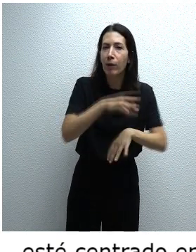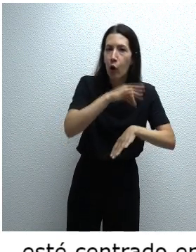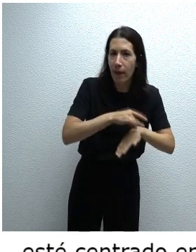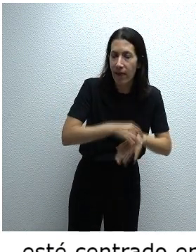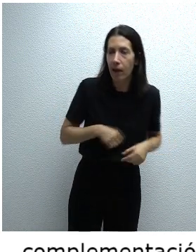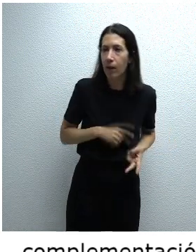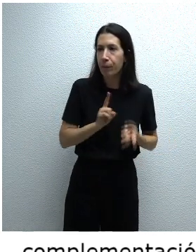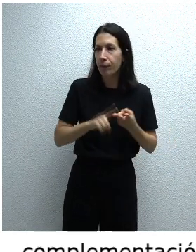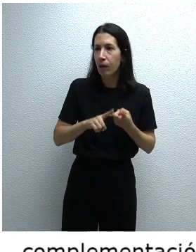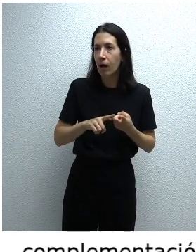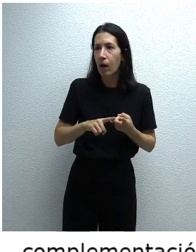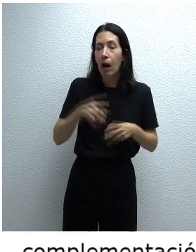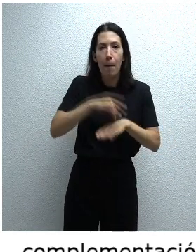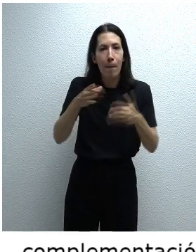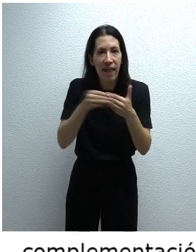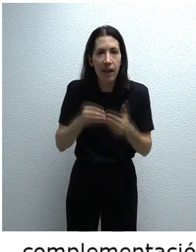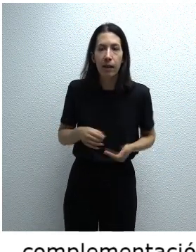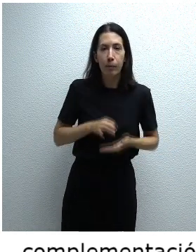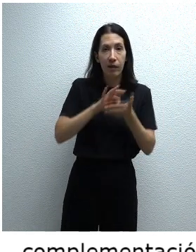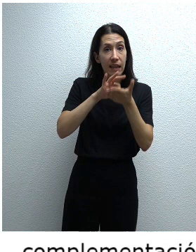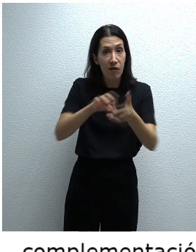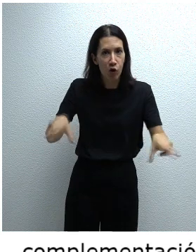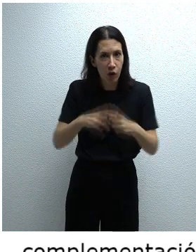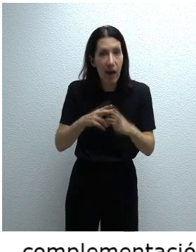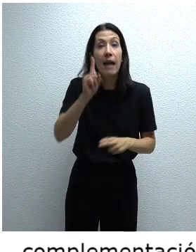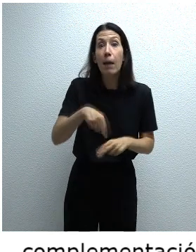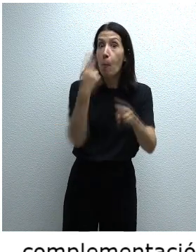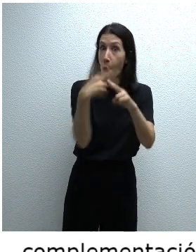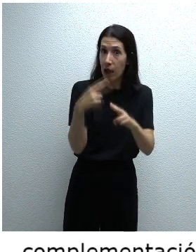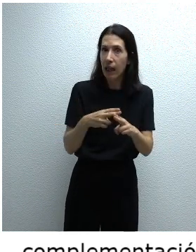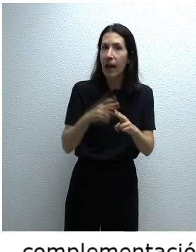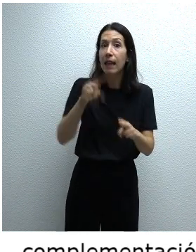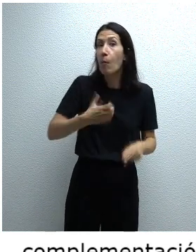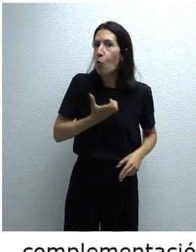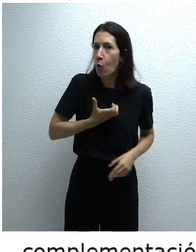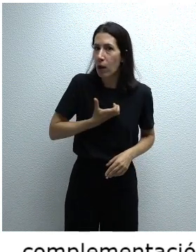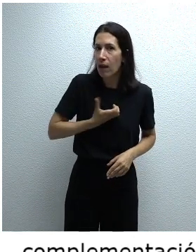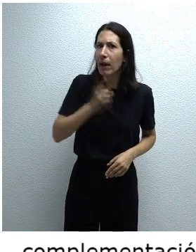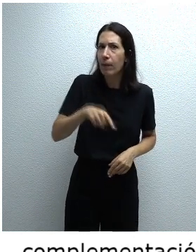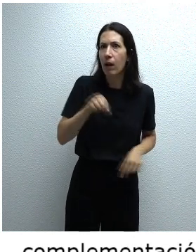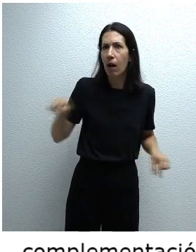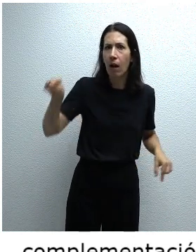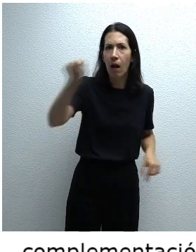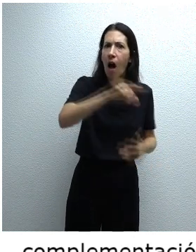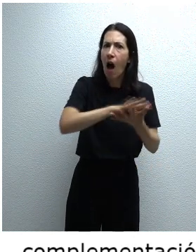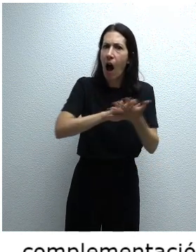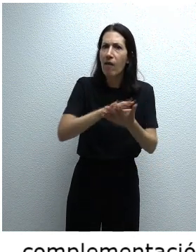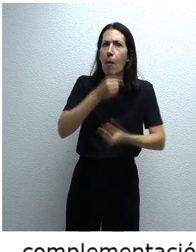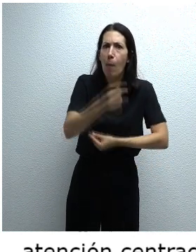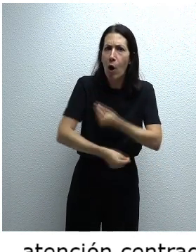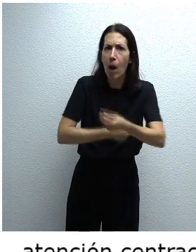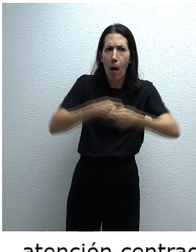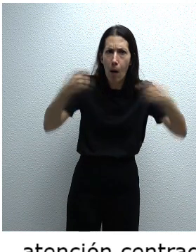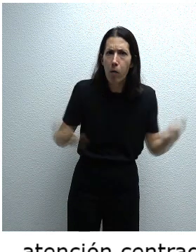paciente, en los servicios sociales, incluso en las políticas también municipales. Cada vez más el tema está centrado